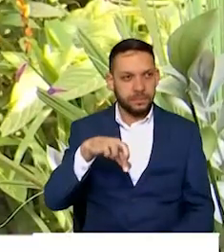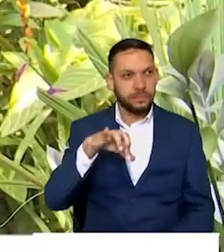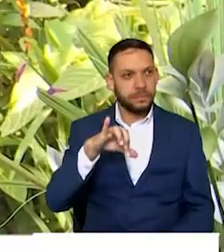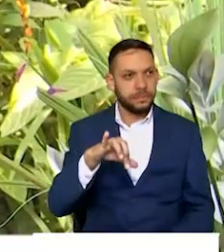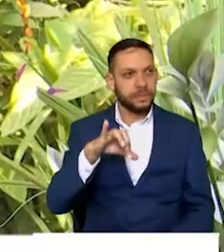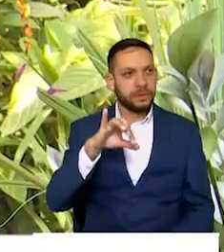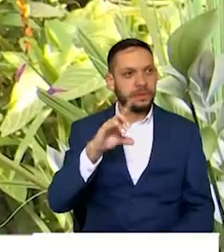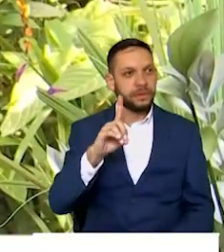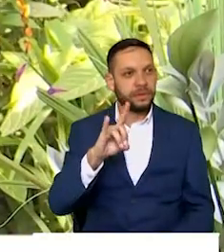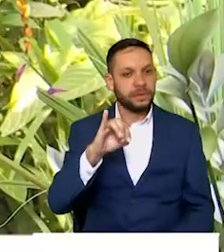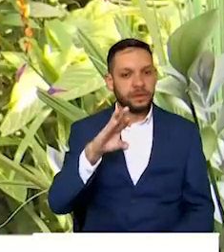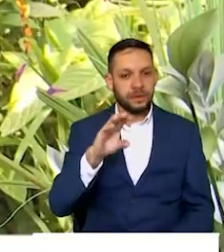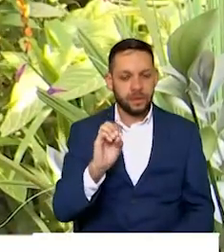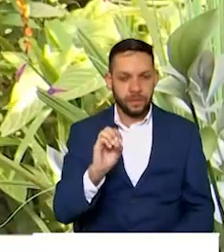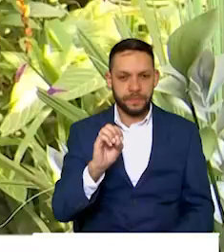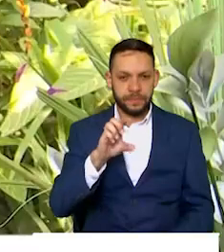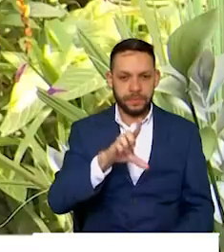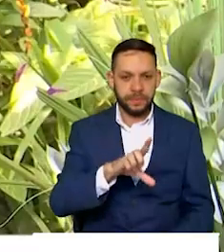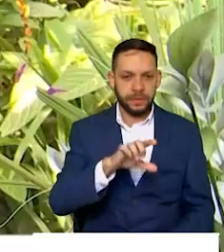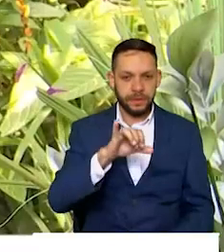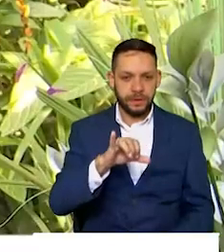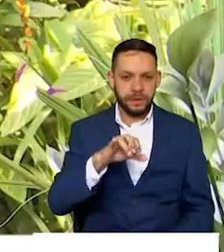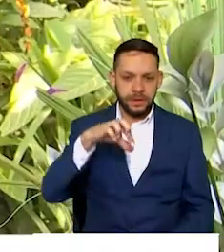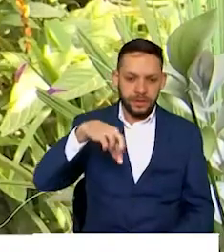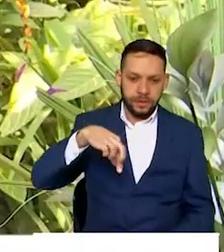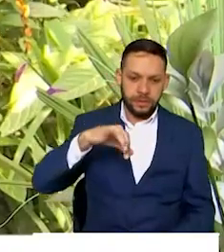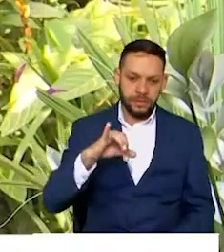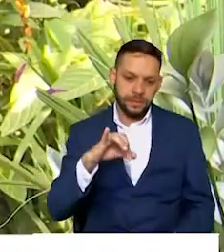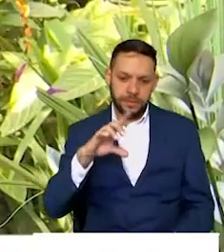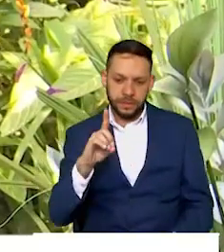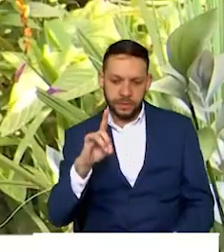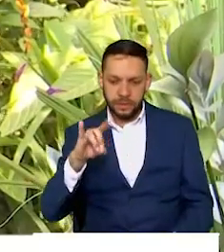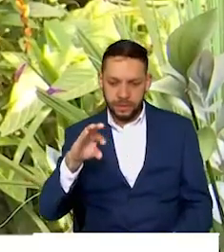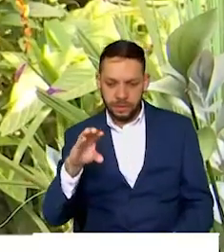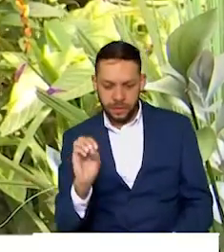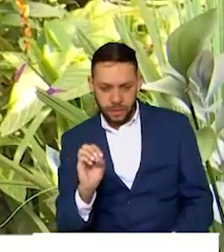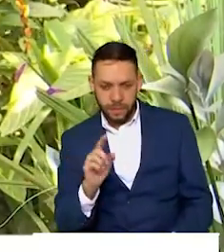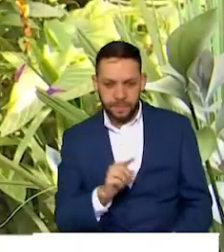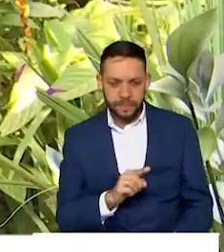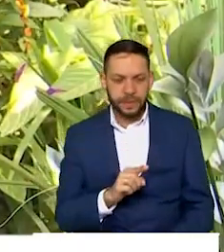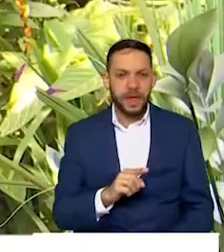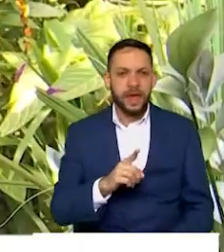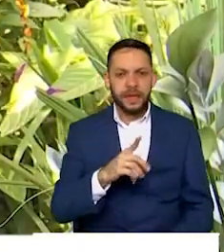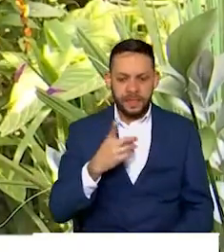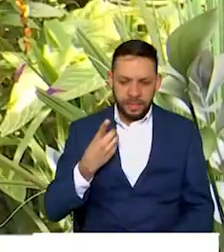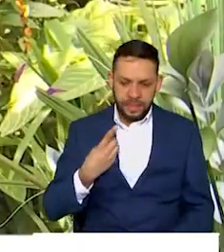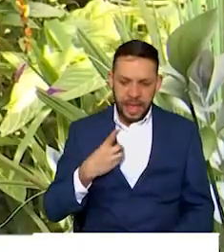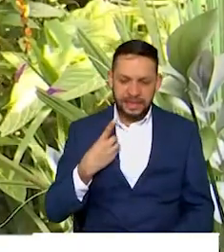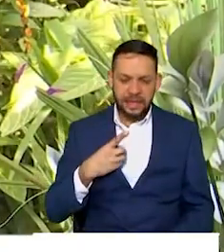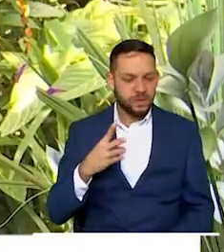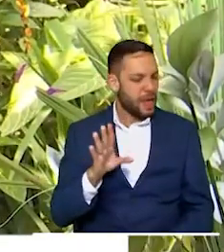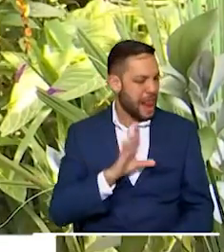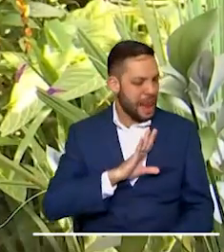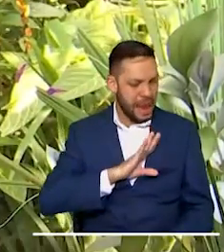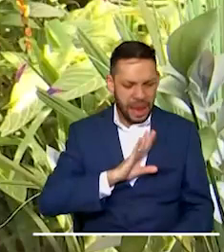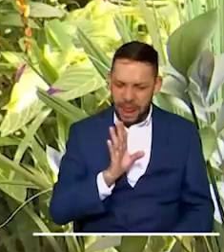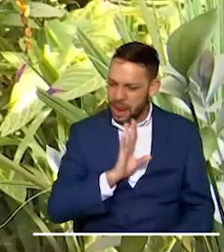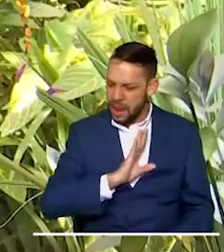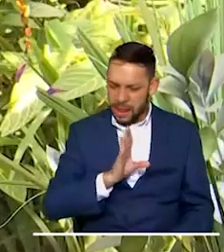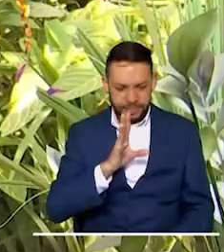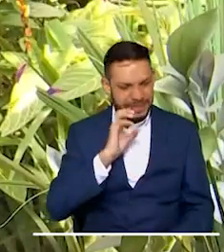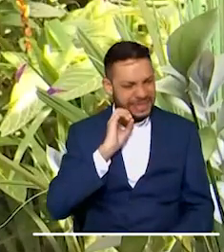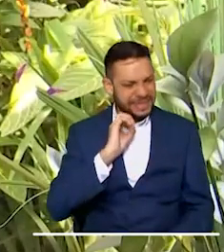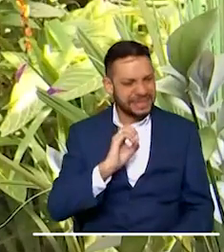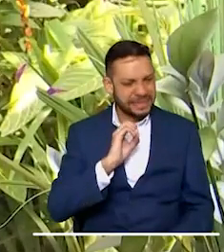las grasas, 5 colesteroles. Entonces, el ayuno para este examen es supremamente importante y debe ser más o menos